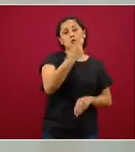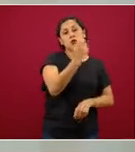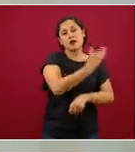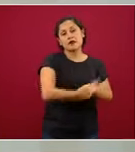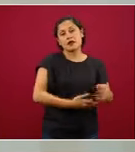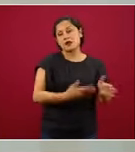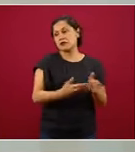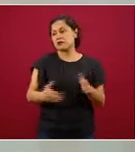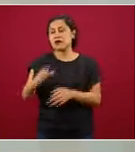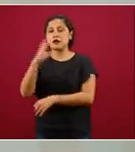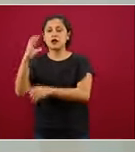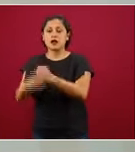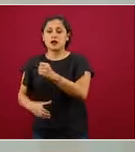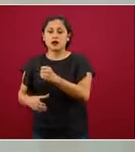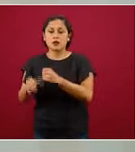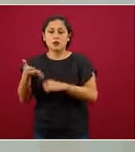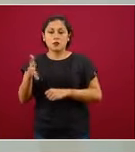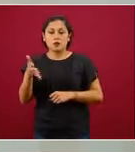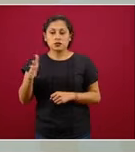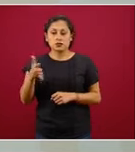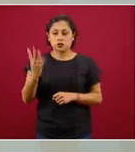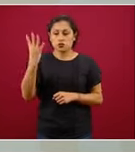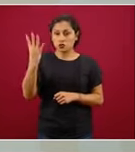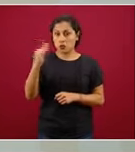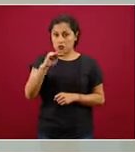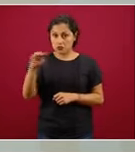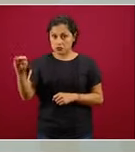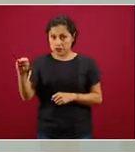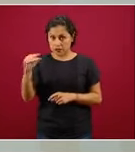terminamos prácticamente a las 4:30.